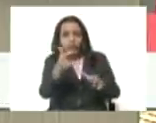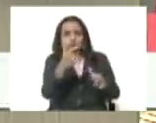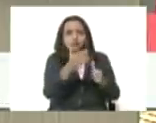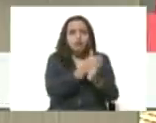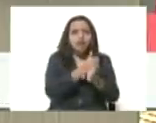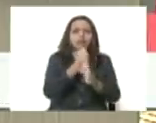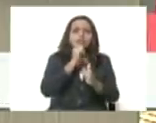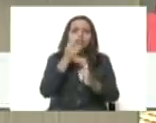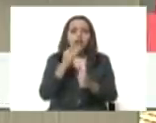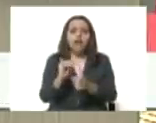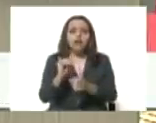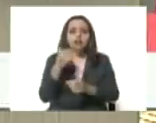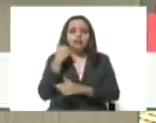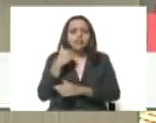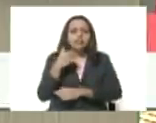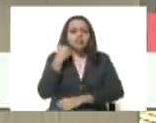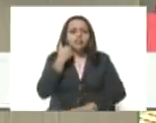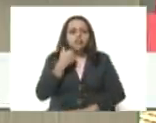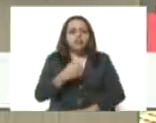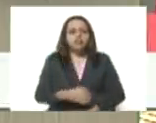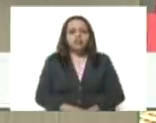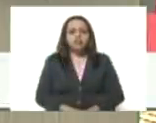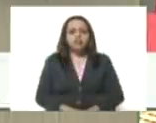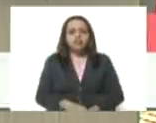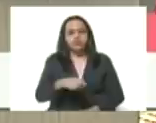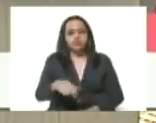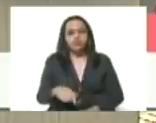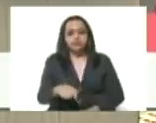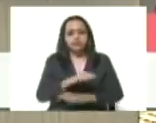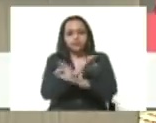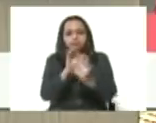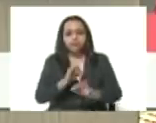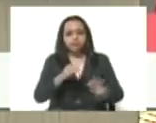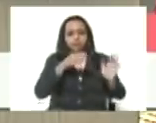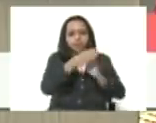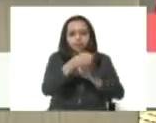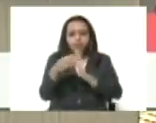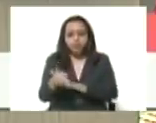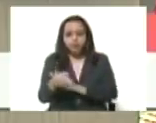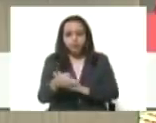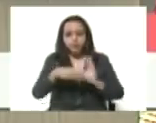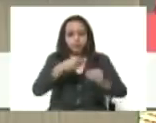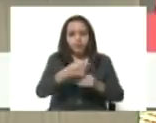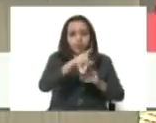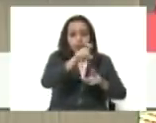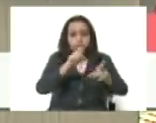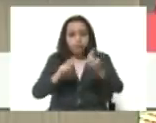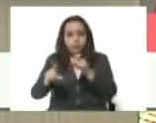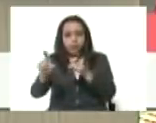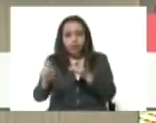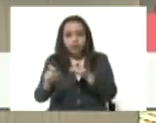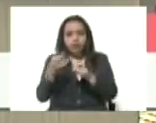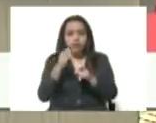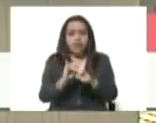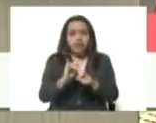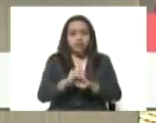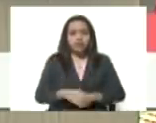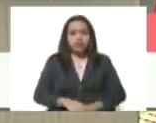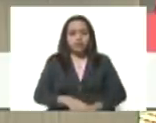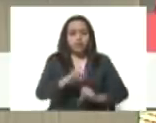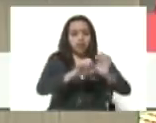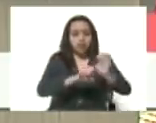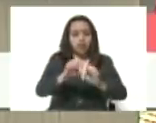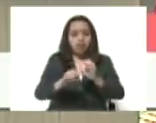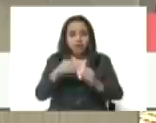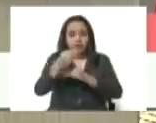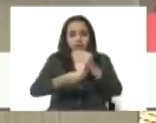casos. De eso se trata con este método de ir a hacer el pesquisaje. No solamente con la aplicación de pruebas, que lo